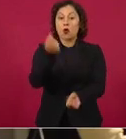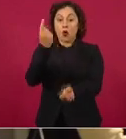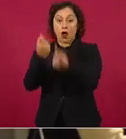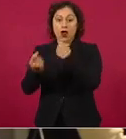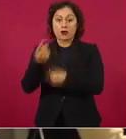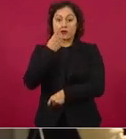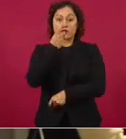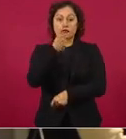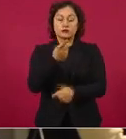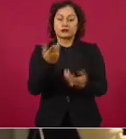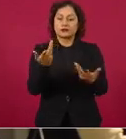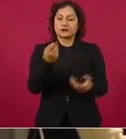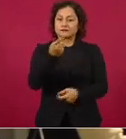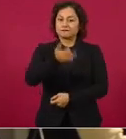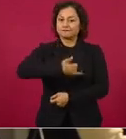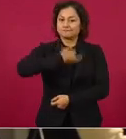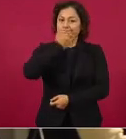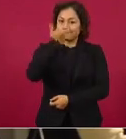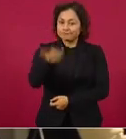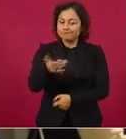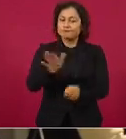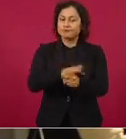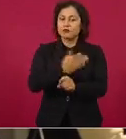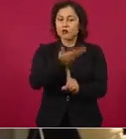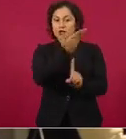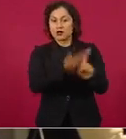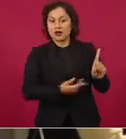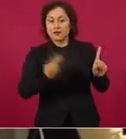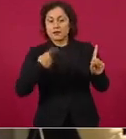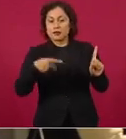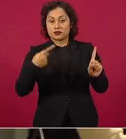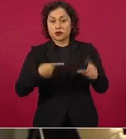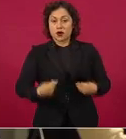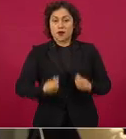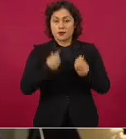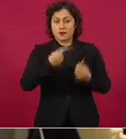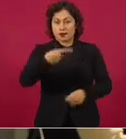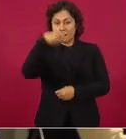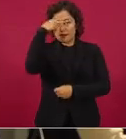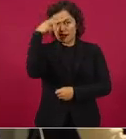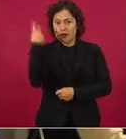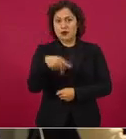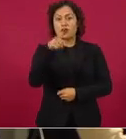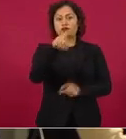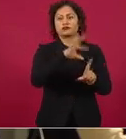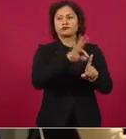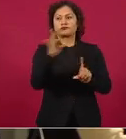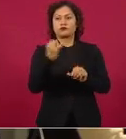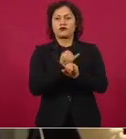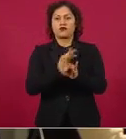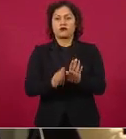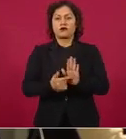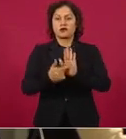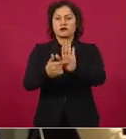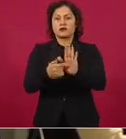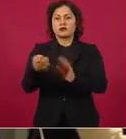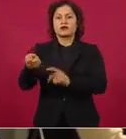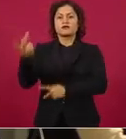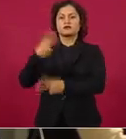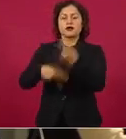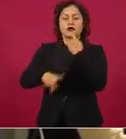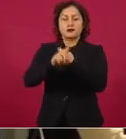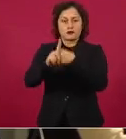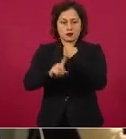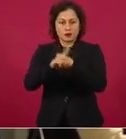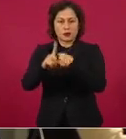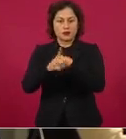estos datos privados de un ciudadano y sobre todo que también les dio pues un elemento de golpeteo político. Por ejemplo, ya Santiago Krill se ofrece